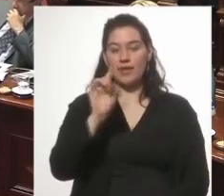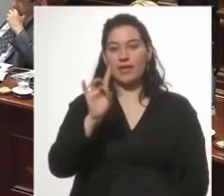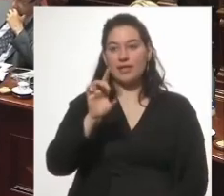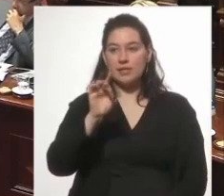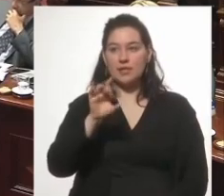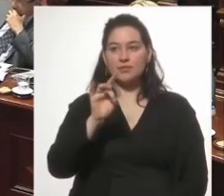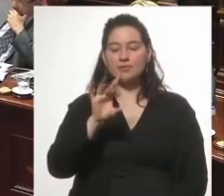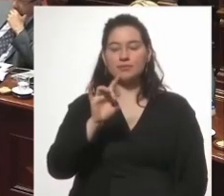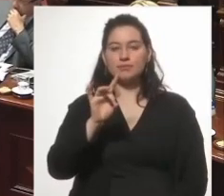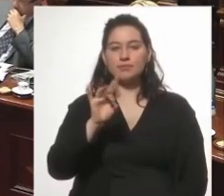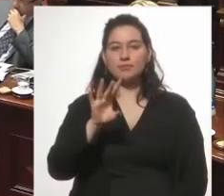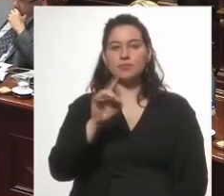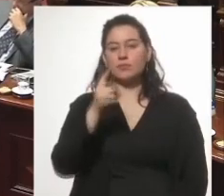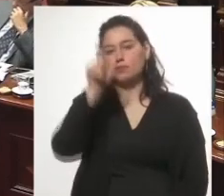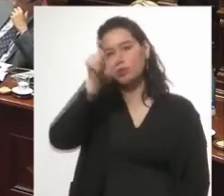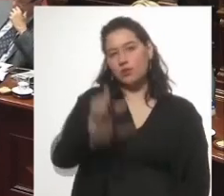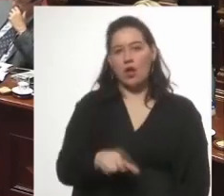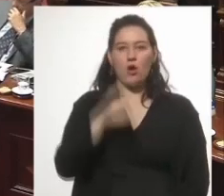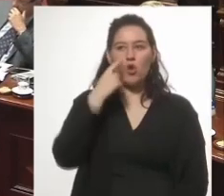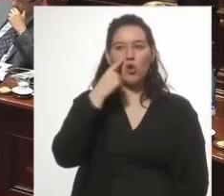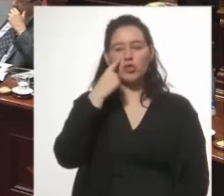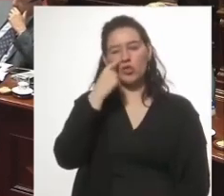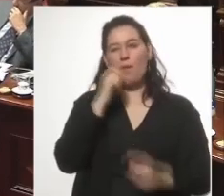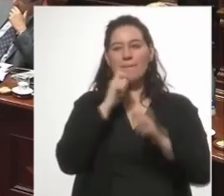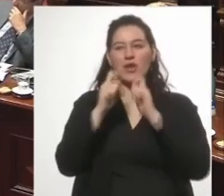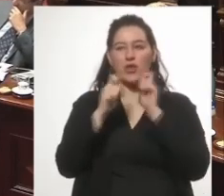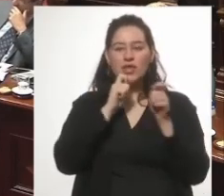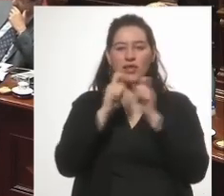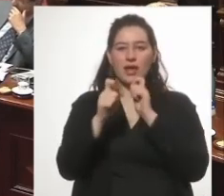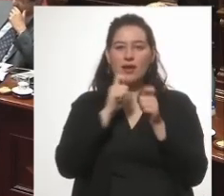2015, un conocido comunicador